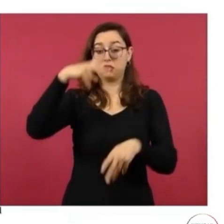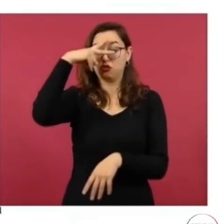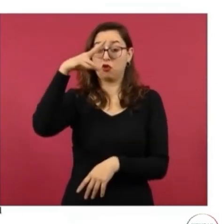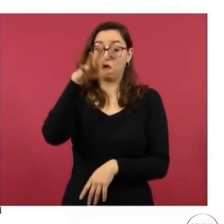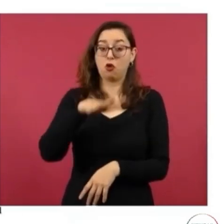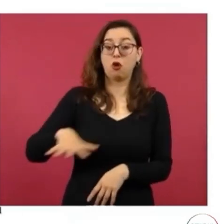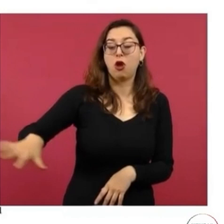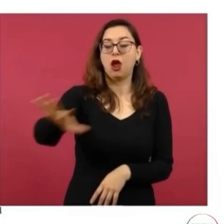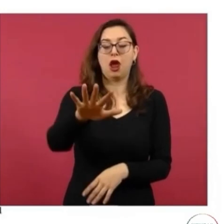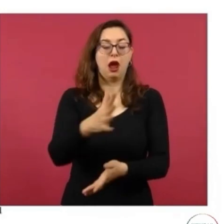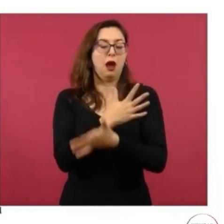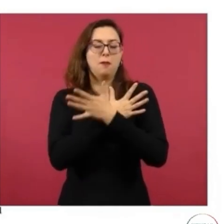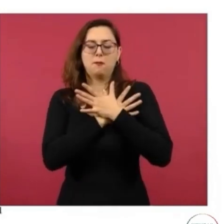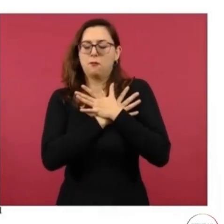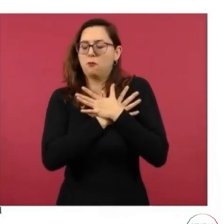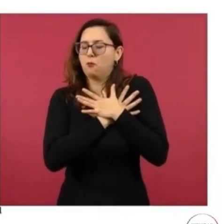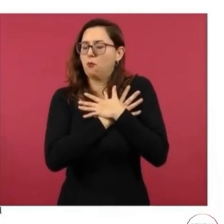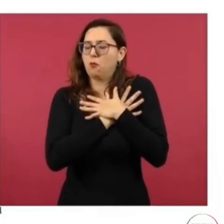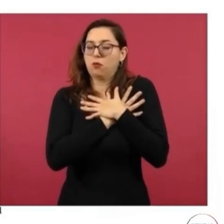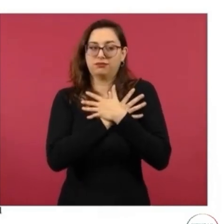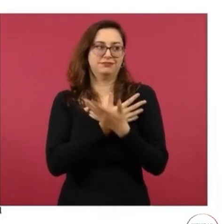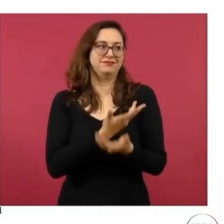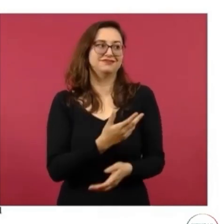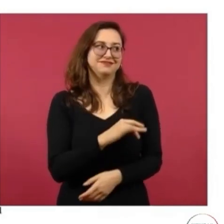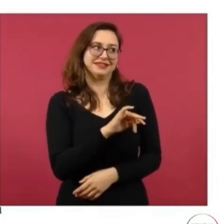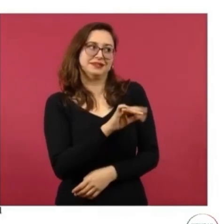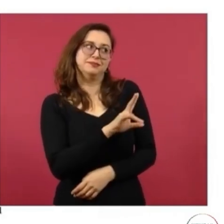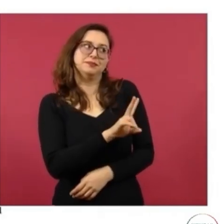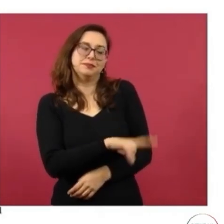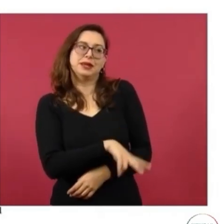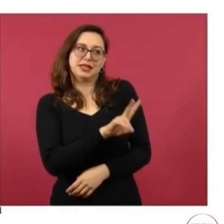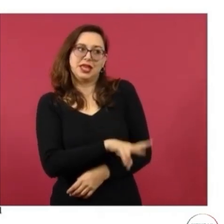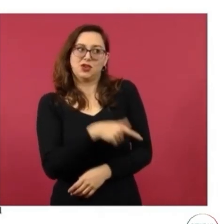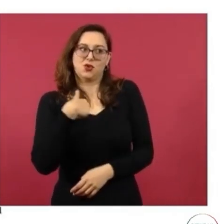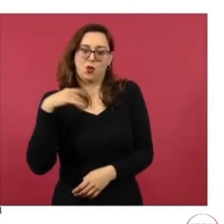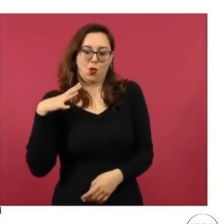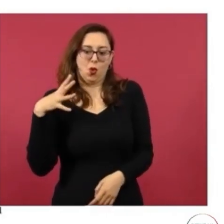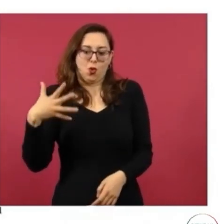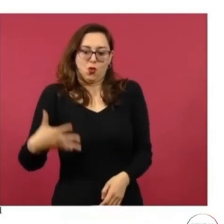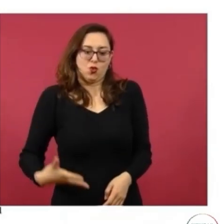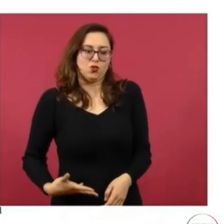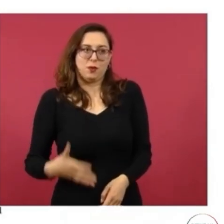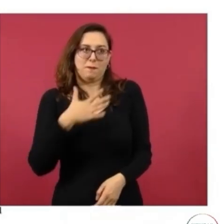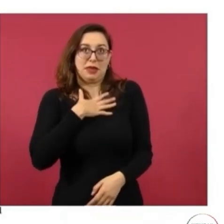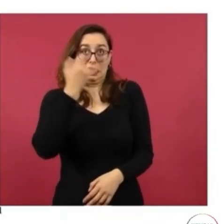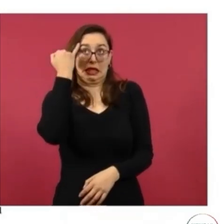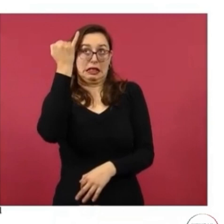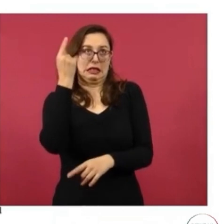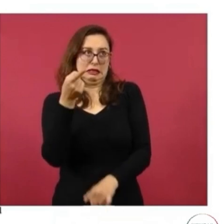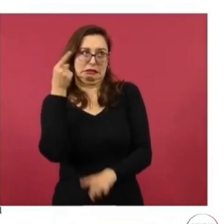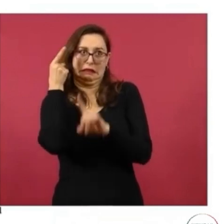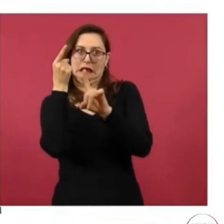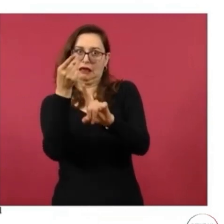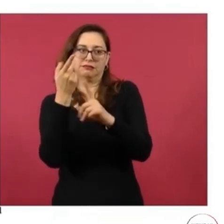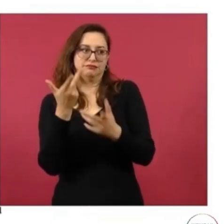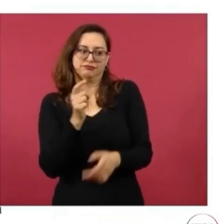Pues claro, son mis convicciones, me siento orgulloso, son mis ideales,